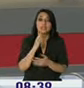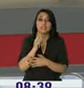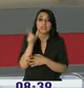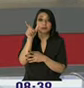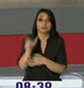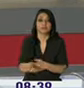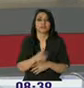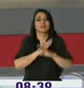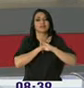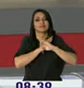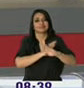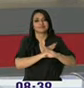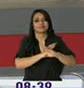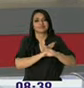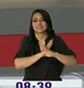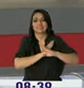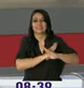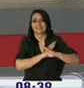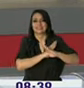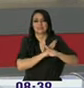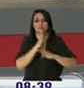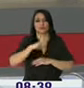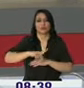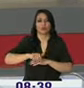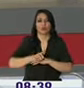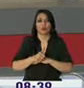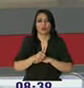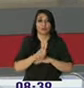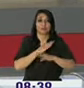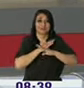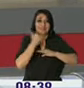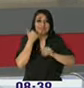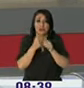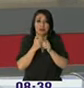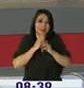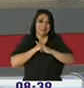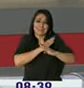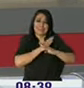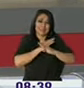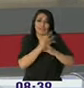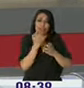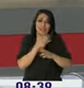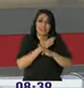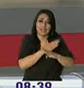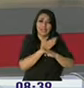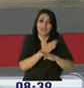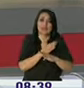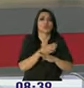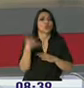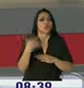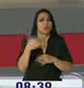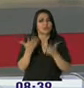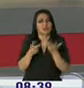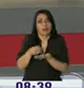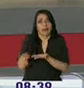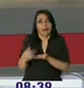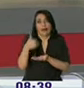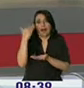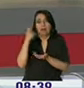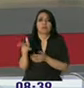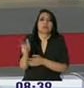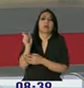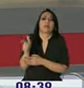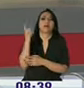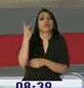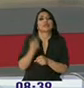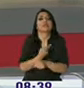puso resistencia al robo y recibió, por evitar que le roben este aparato, que le habrá costado dos disparos. Por eso yo digo,